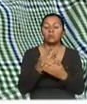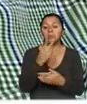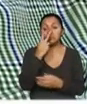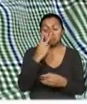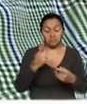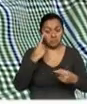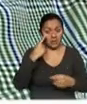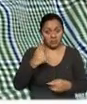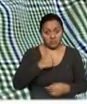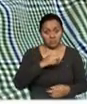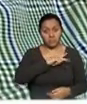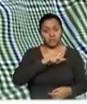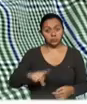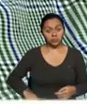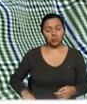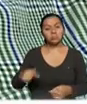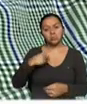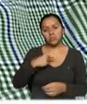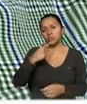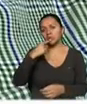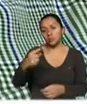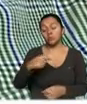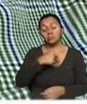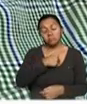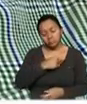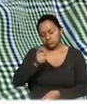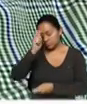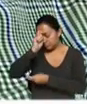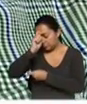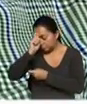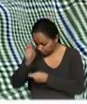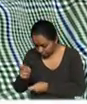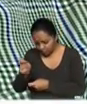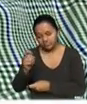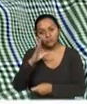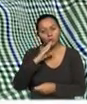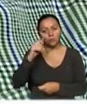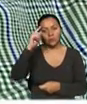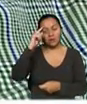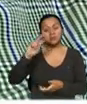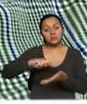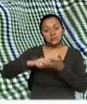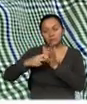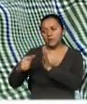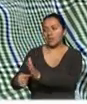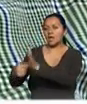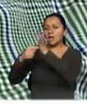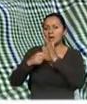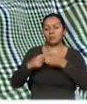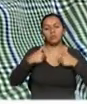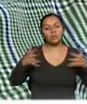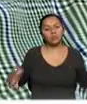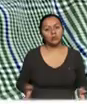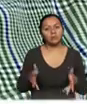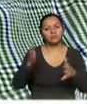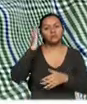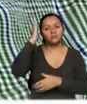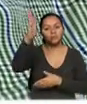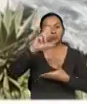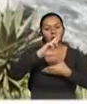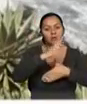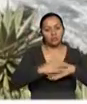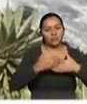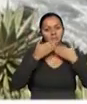mí, reitero, sigue siendo un inspirador y un motivador para los días por venir en América